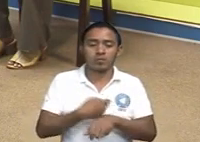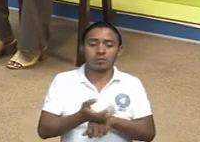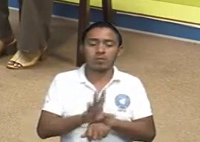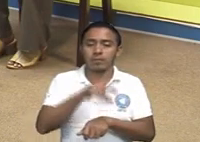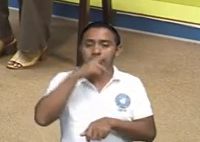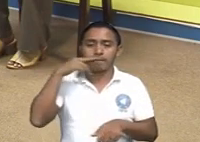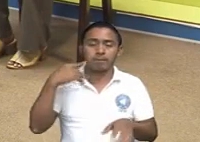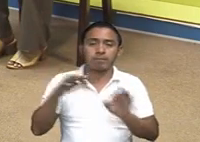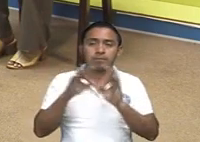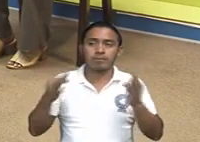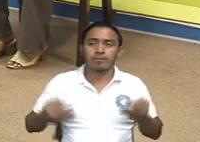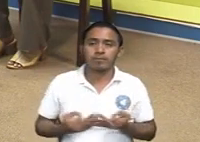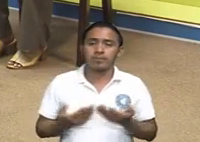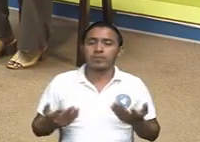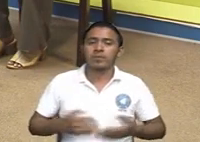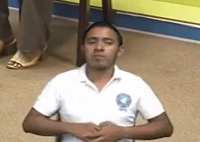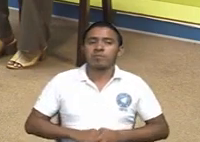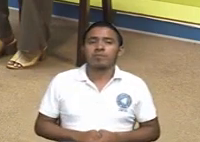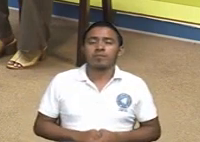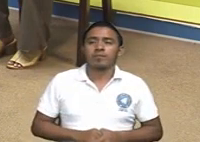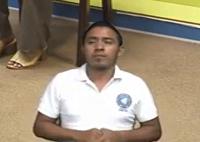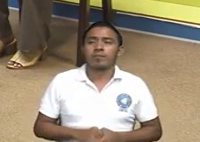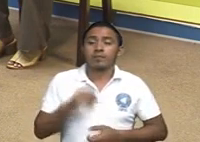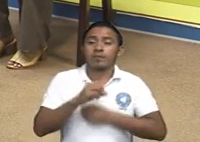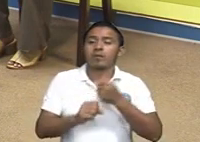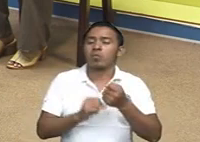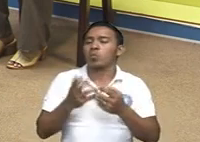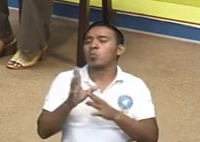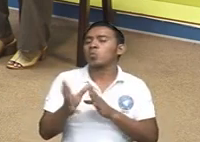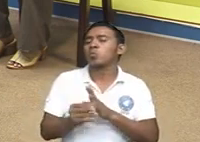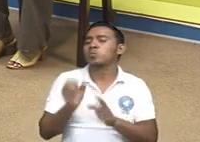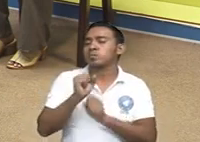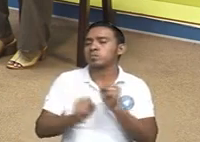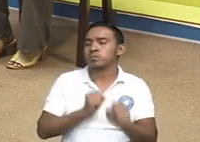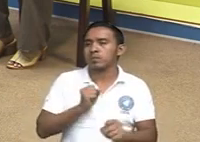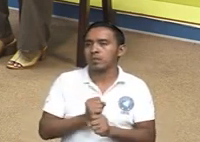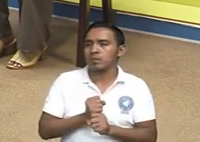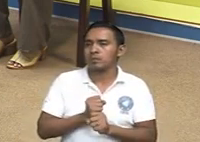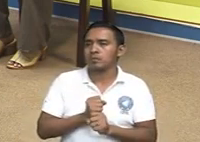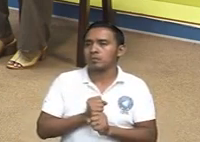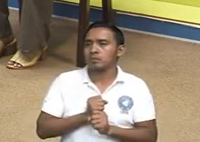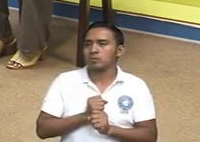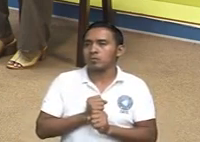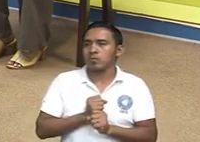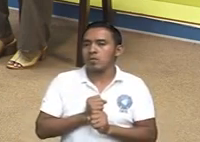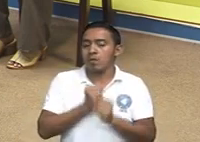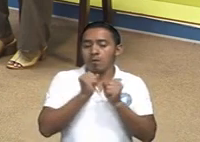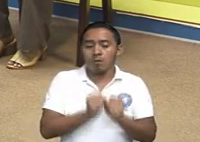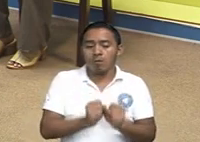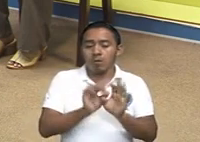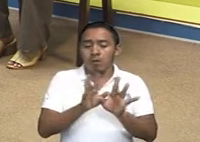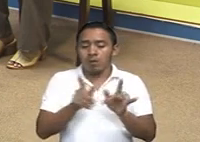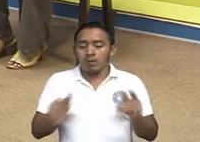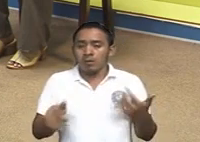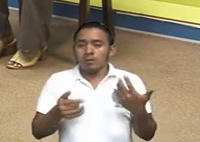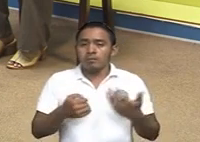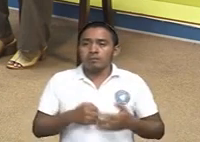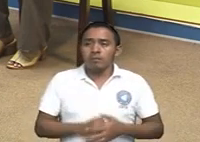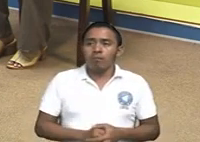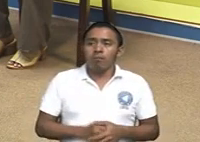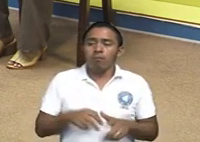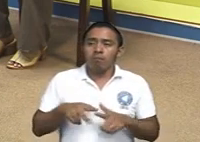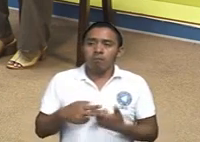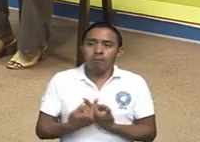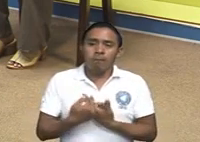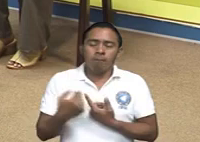familia, ¿qué edad es la oportuna o en qué edad nuestros niños y nuestras niñas